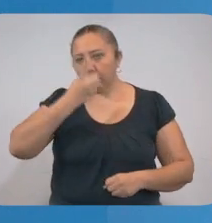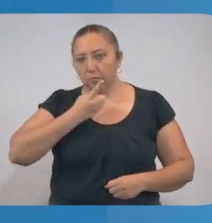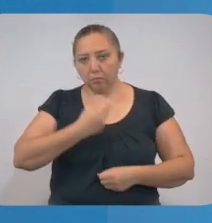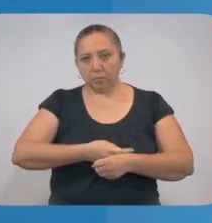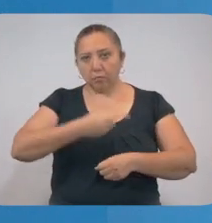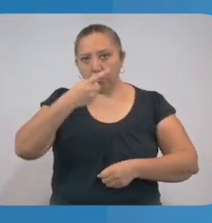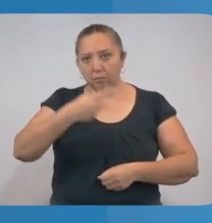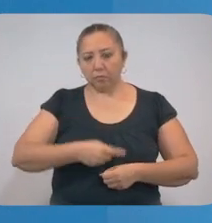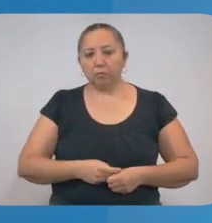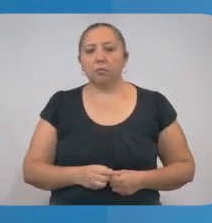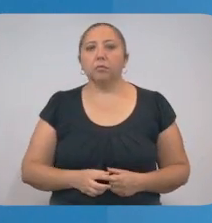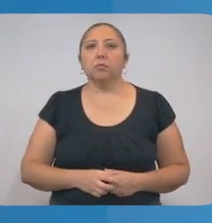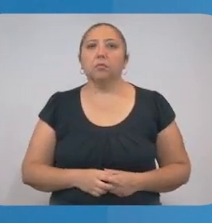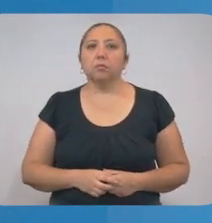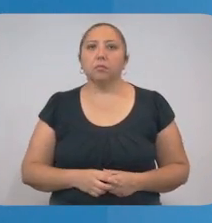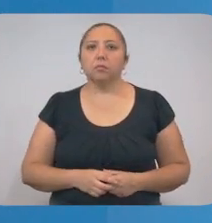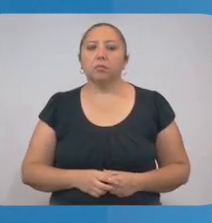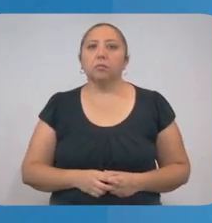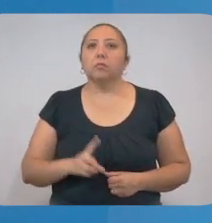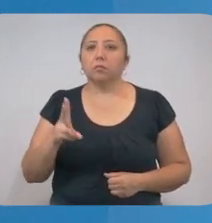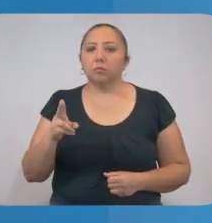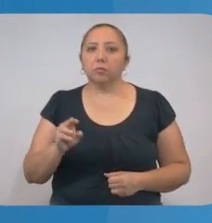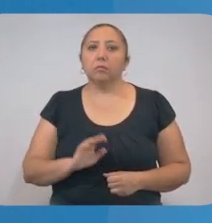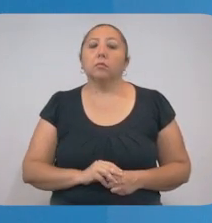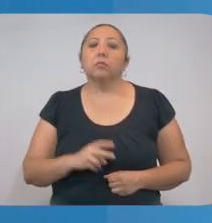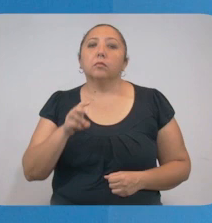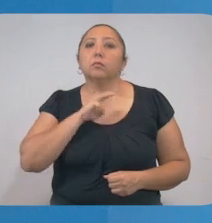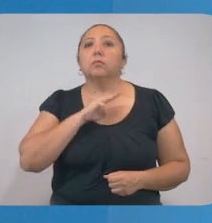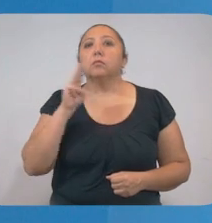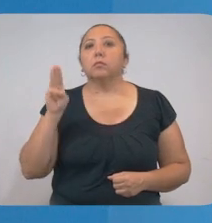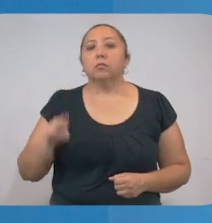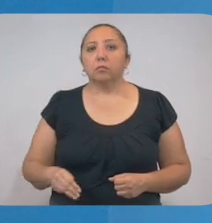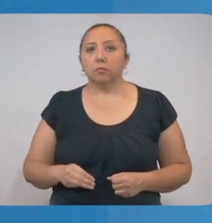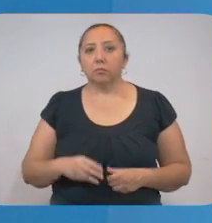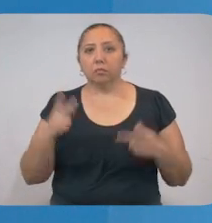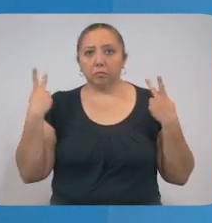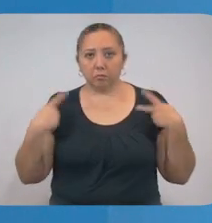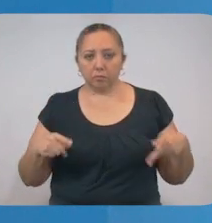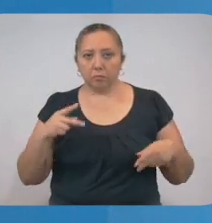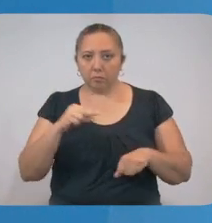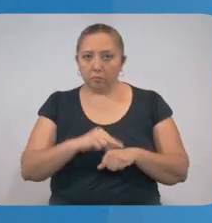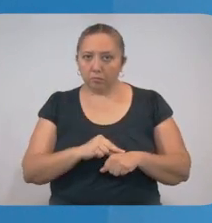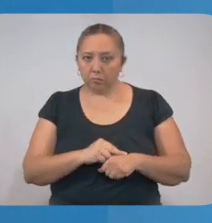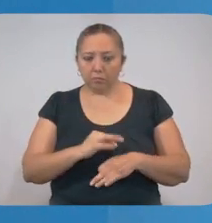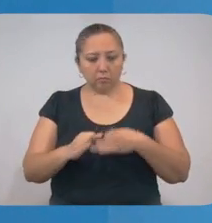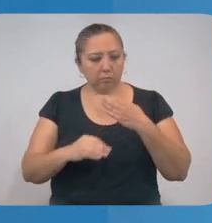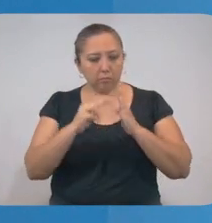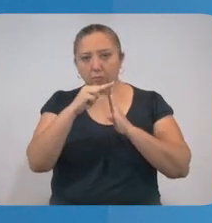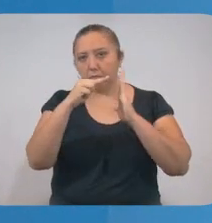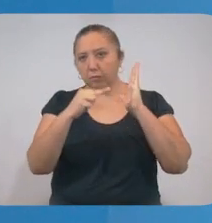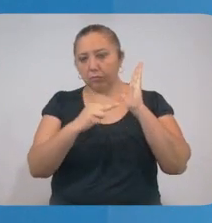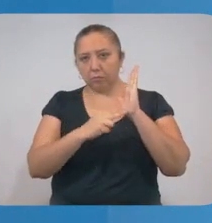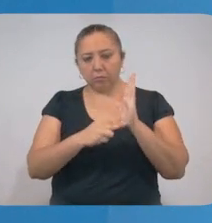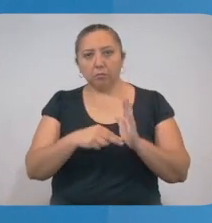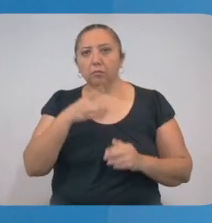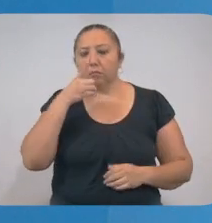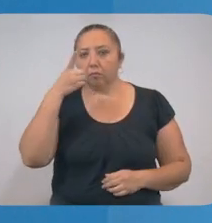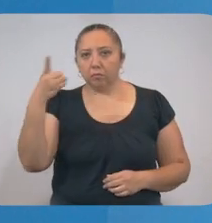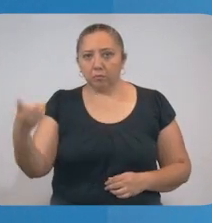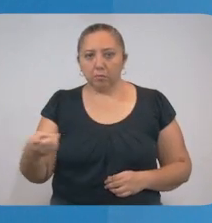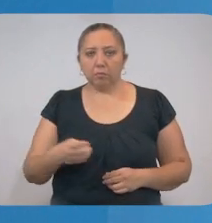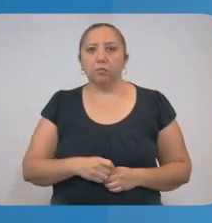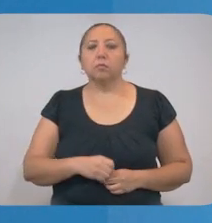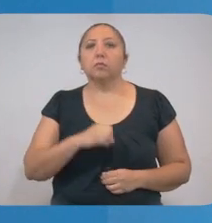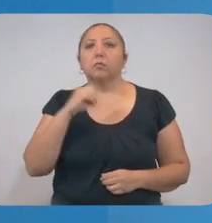tumen umola il tohola yokol cap Organización Mundial de la Salud, y este lujalachilo bulumil México. Le macho, tak patu ikna le